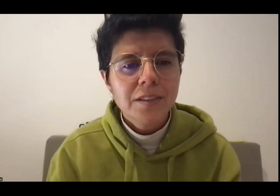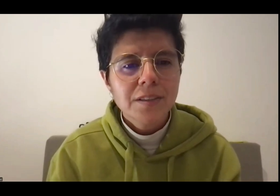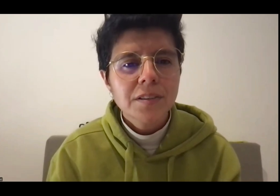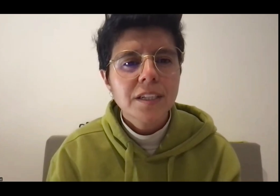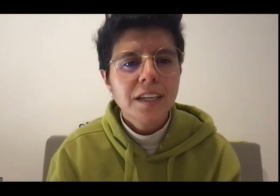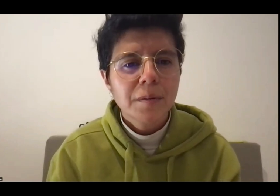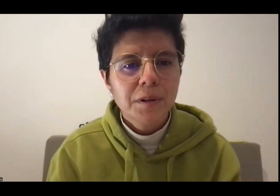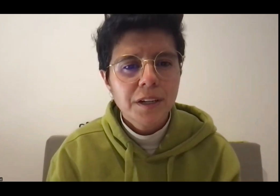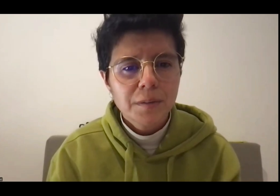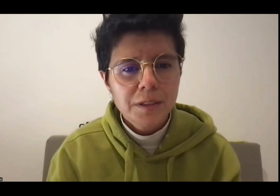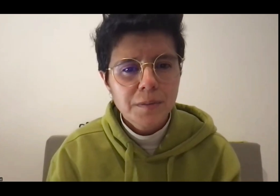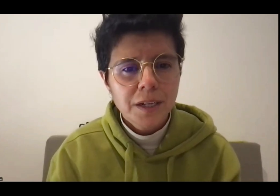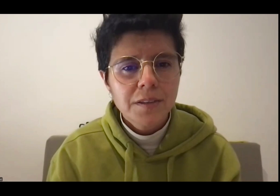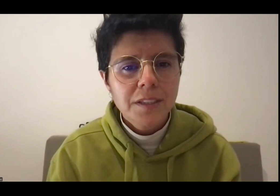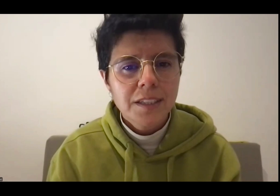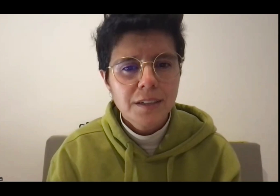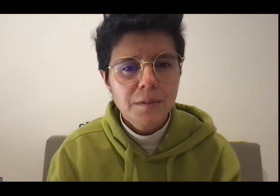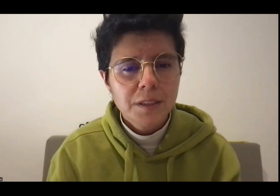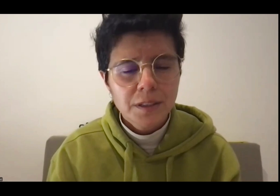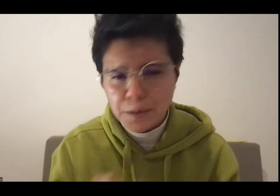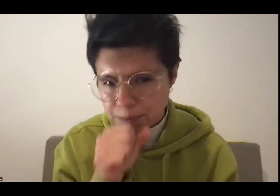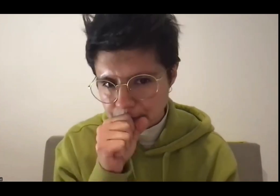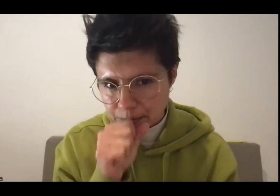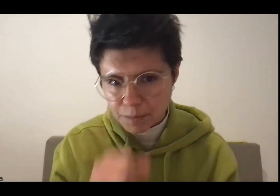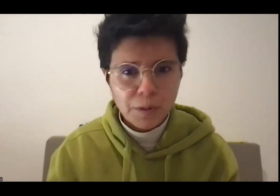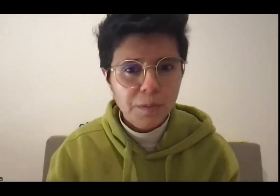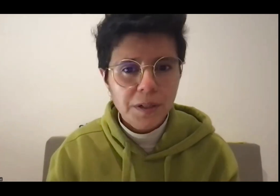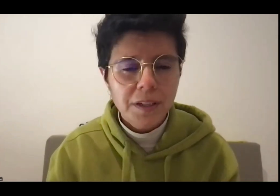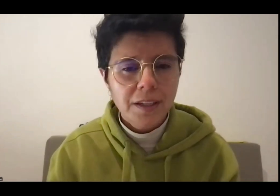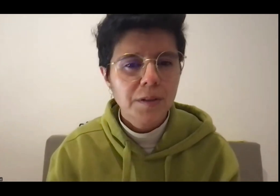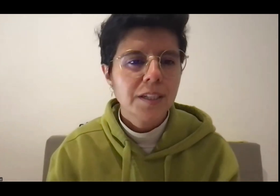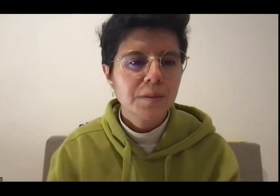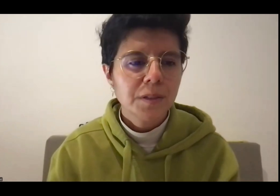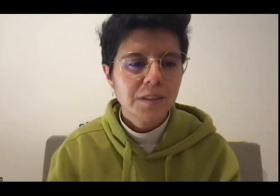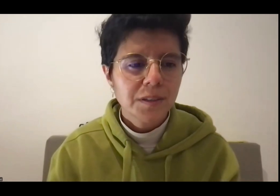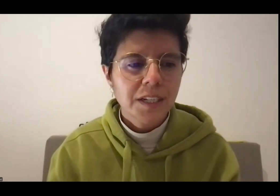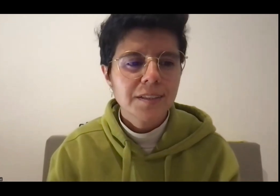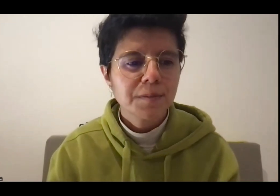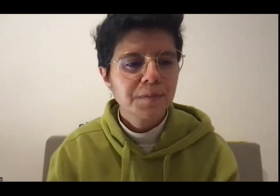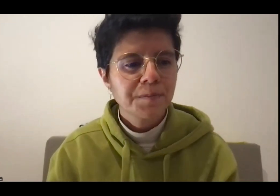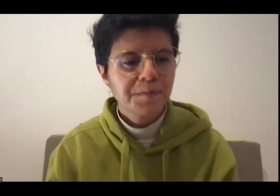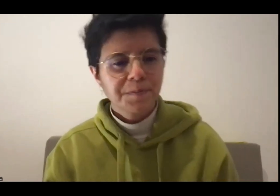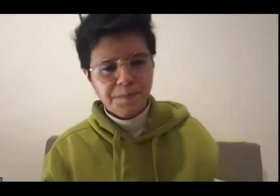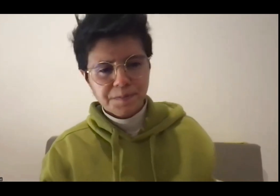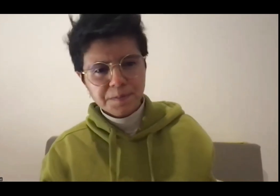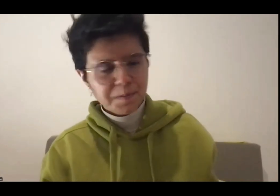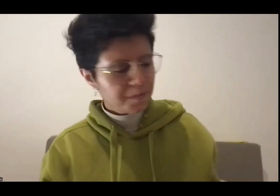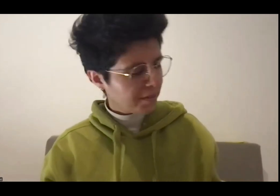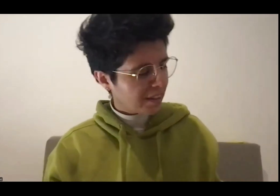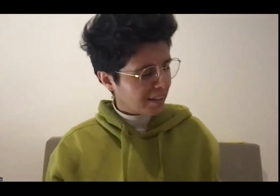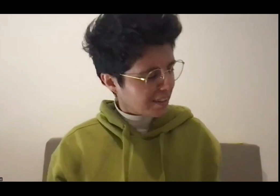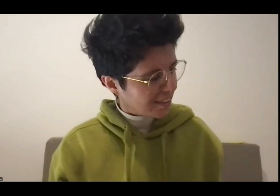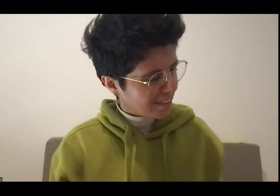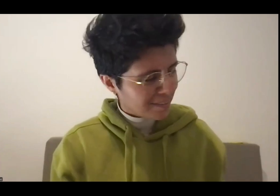mis brazos y a poner mis manos al servicio propio y de otras personas.